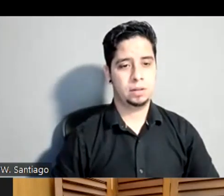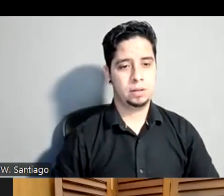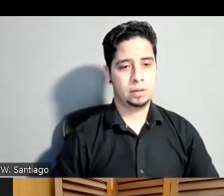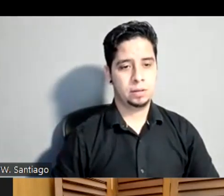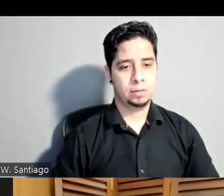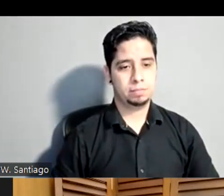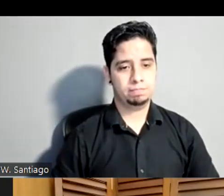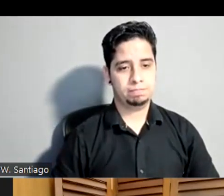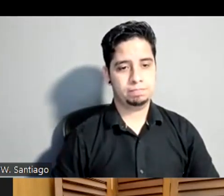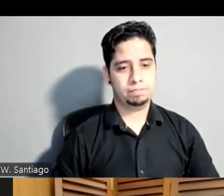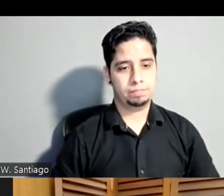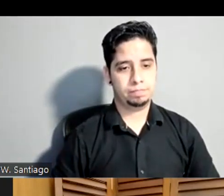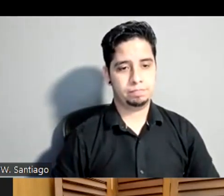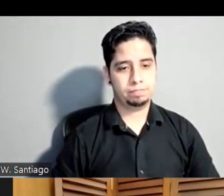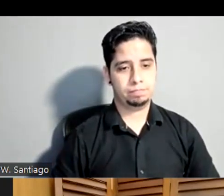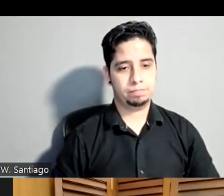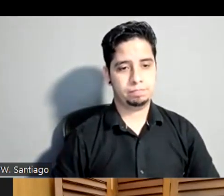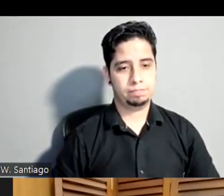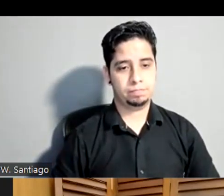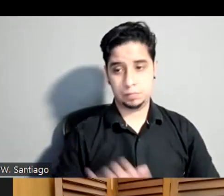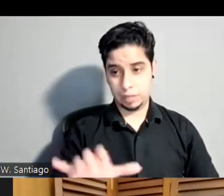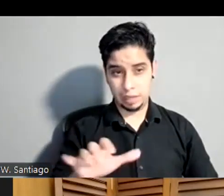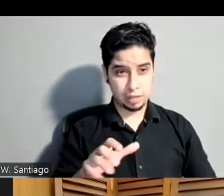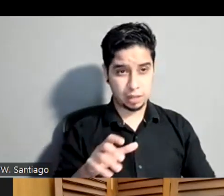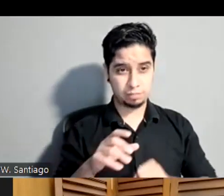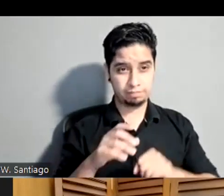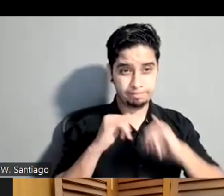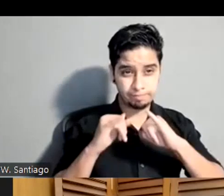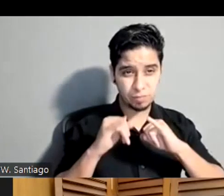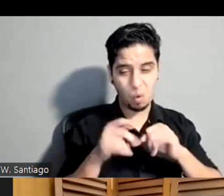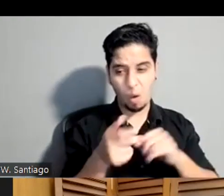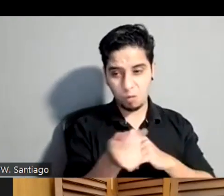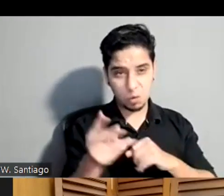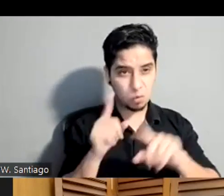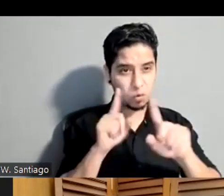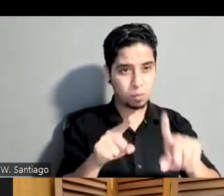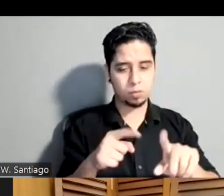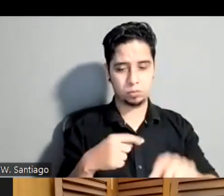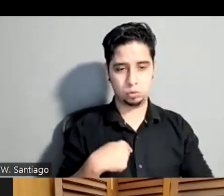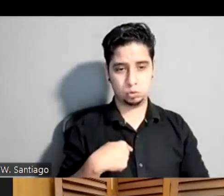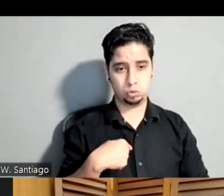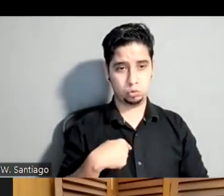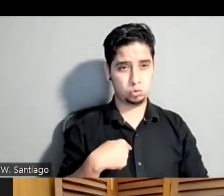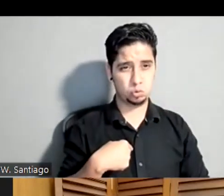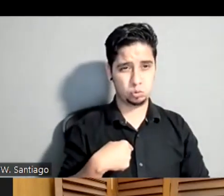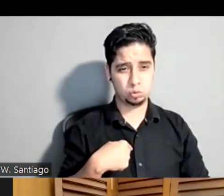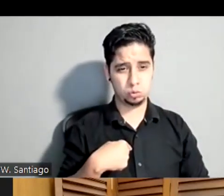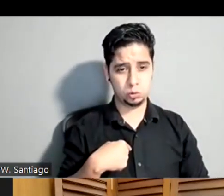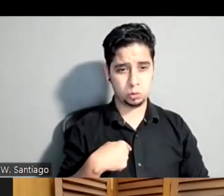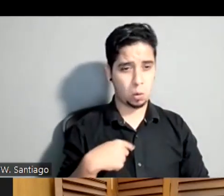de esa audición, solamente fuimos muy pocos. Yo creo que fui yo la